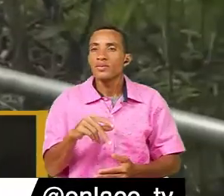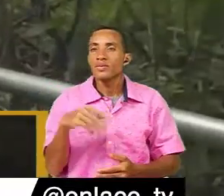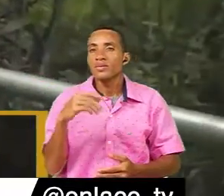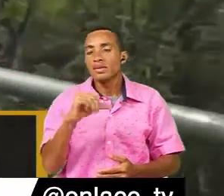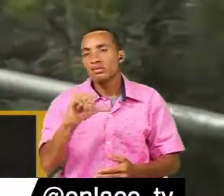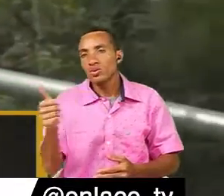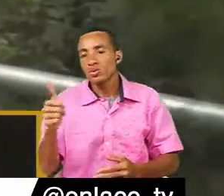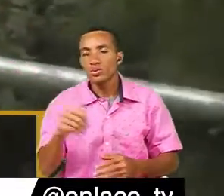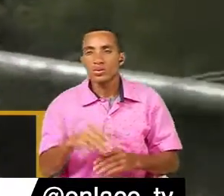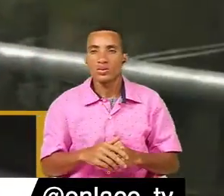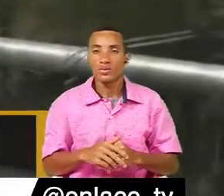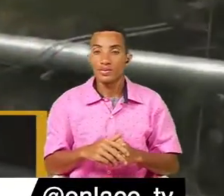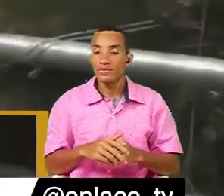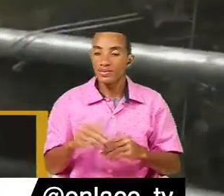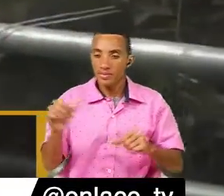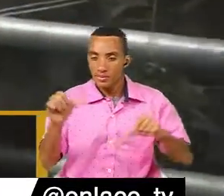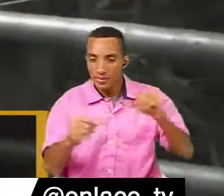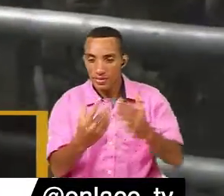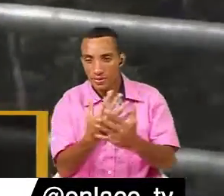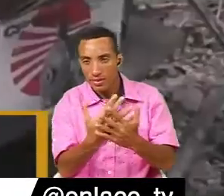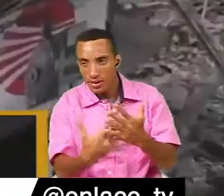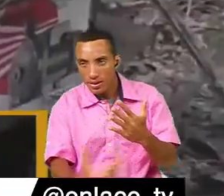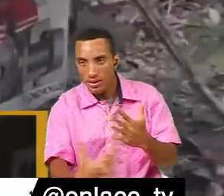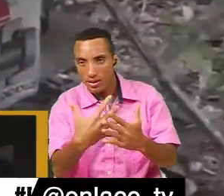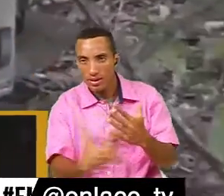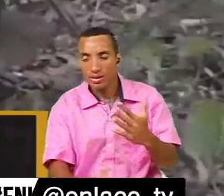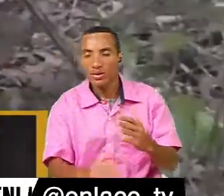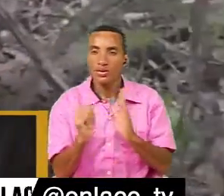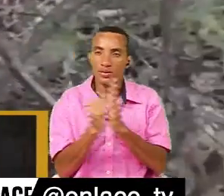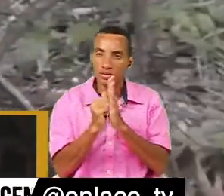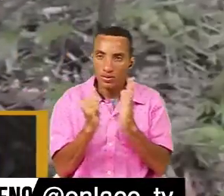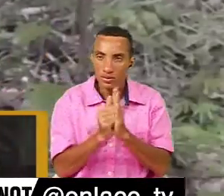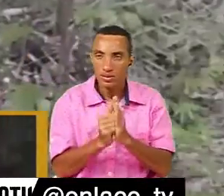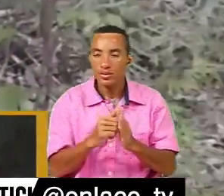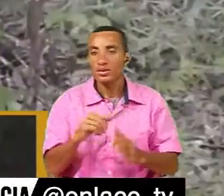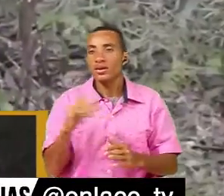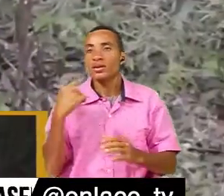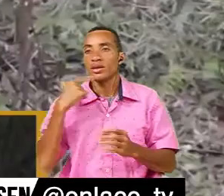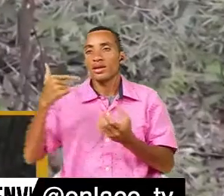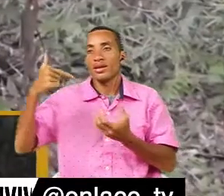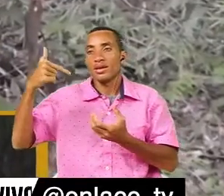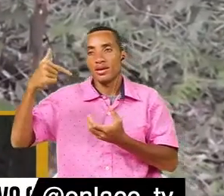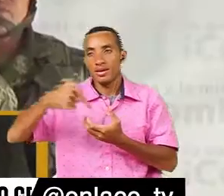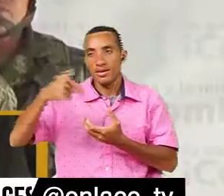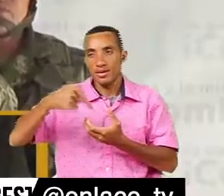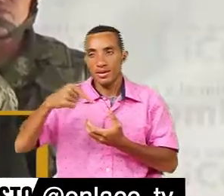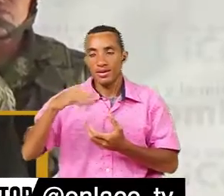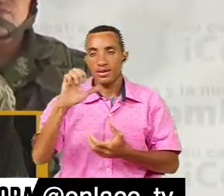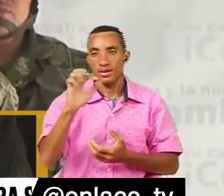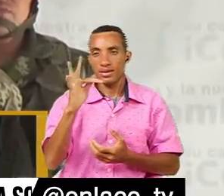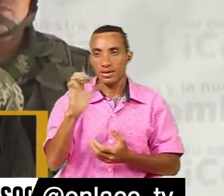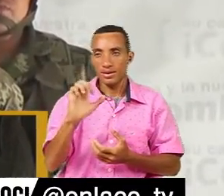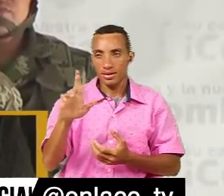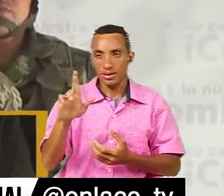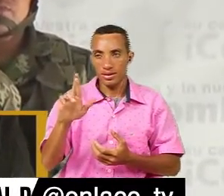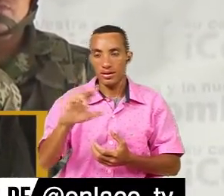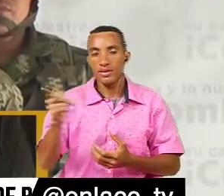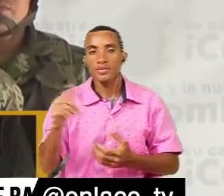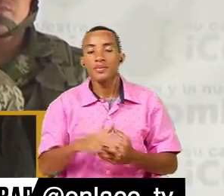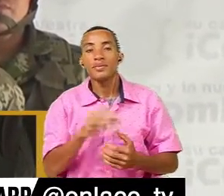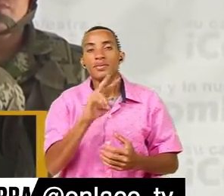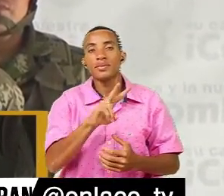entre los cuales se encuentran 528 galones de éter, 75 kilogramos de soda cáustica, 25